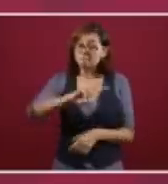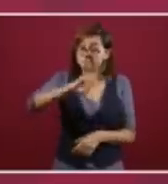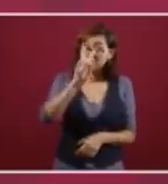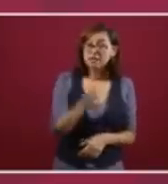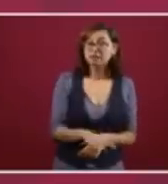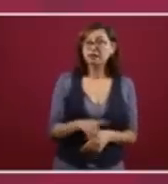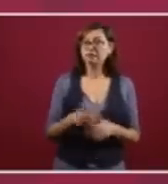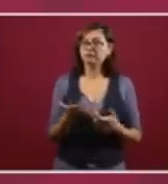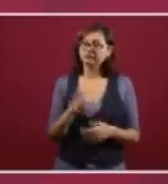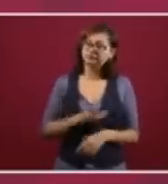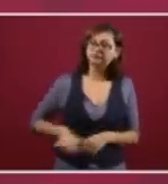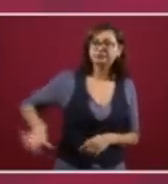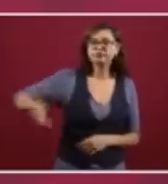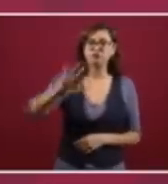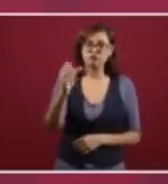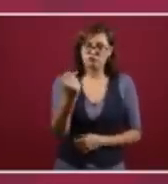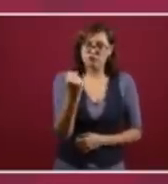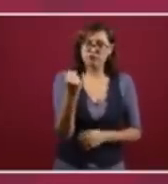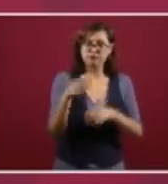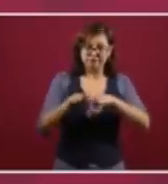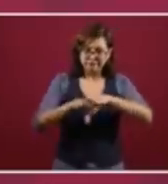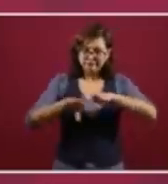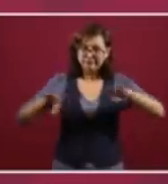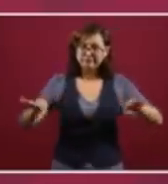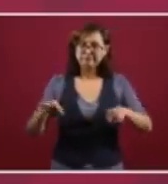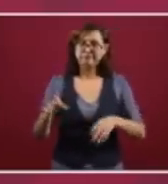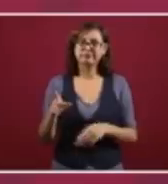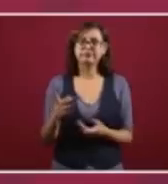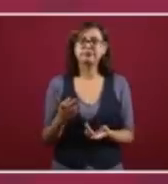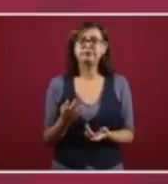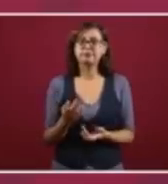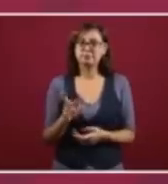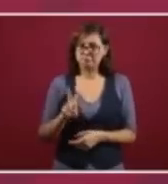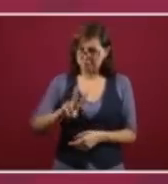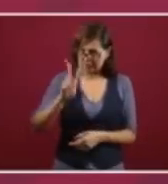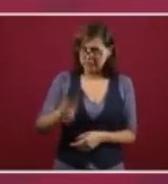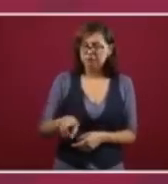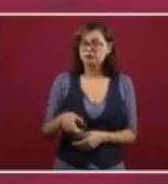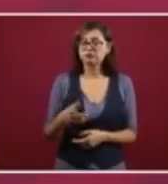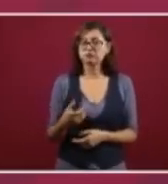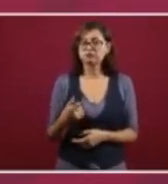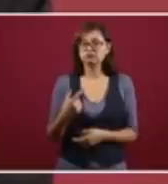No queremos una dictadura.